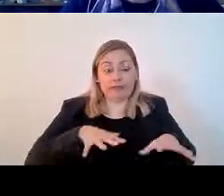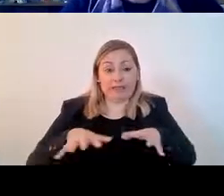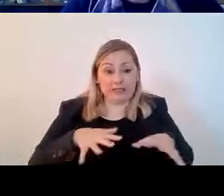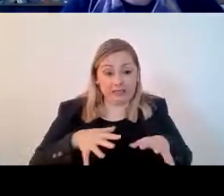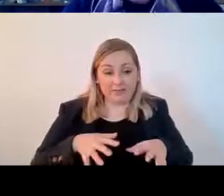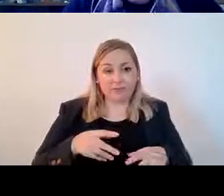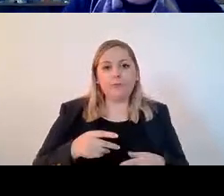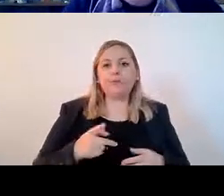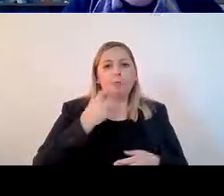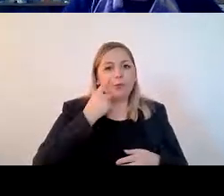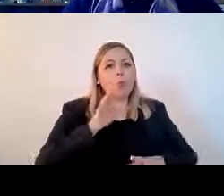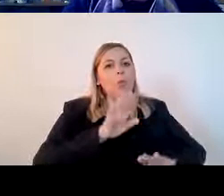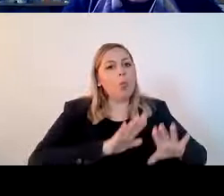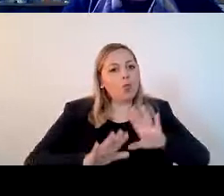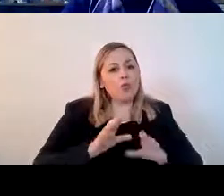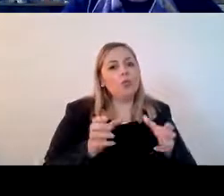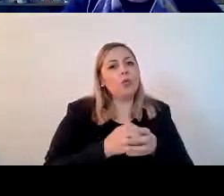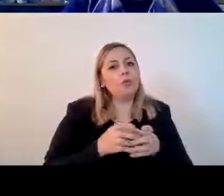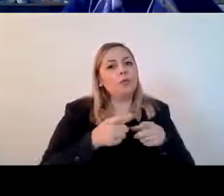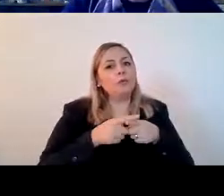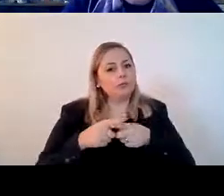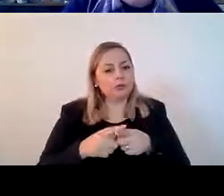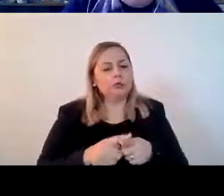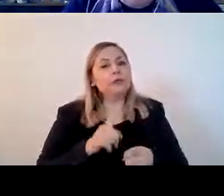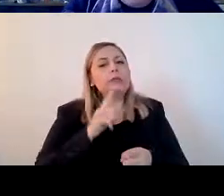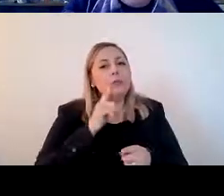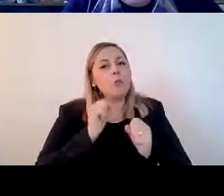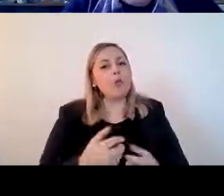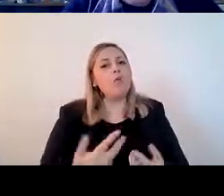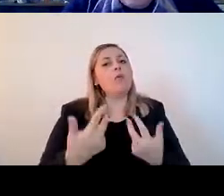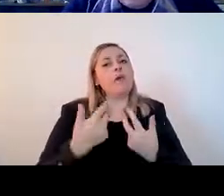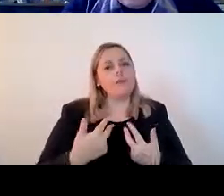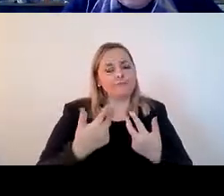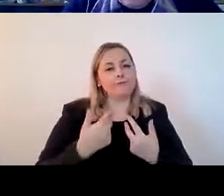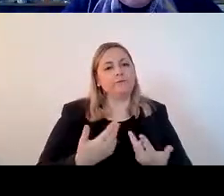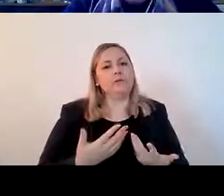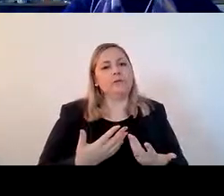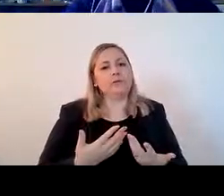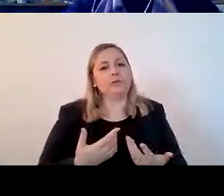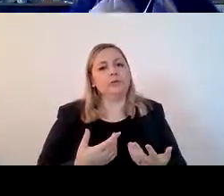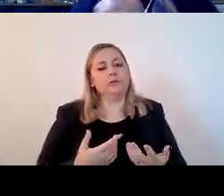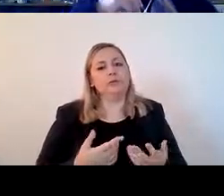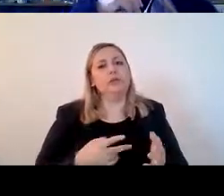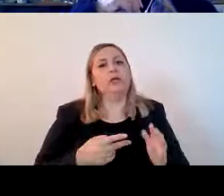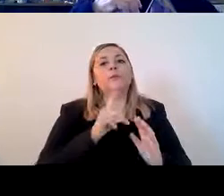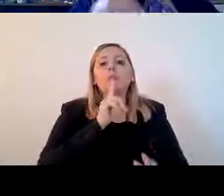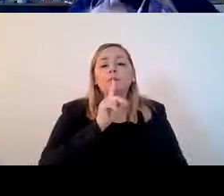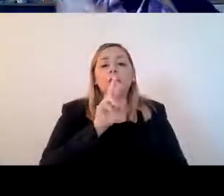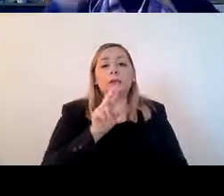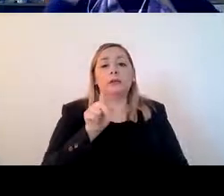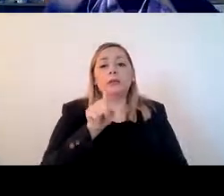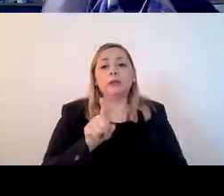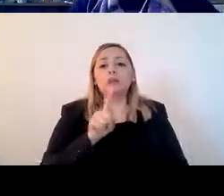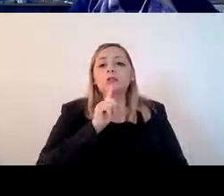grupo social está probado que tiene incidencia en la emergencia de un tipo de trastorno u otro.